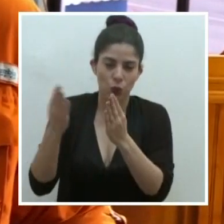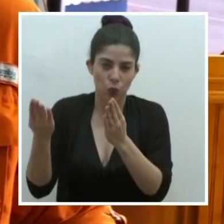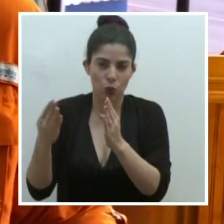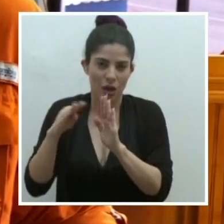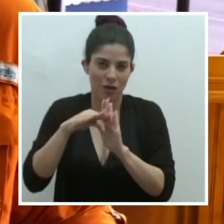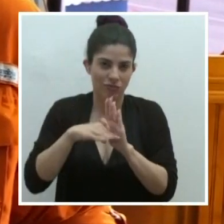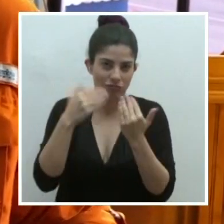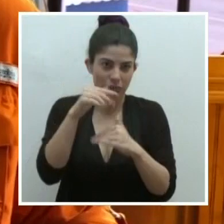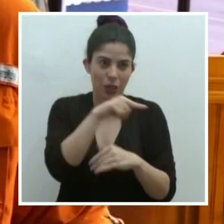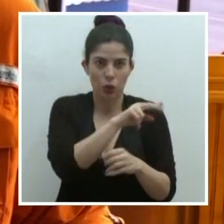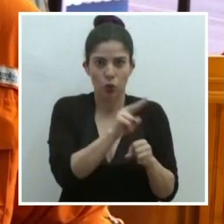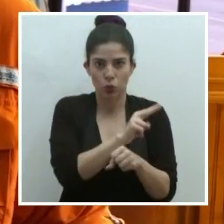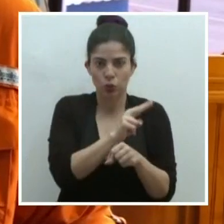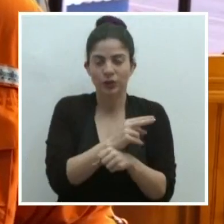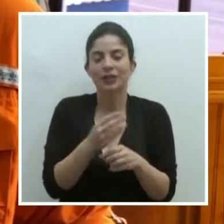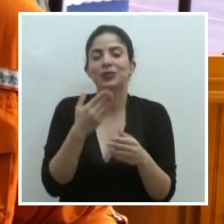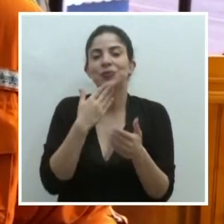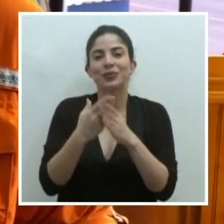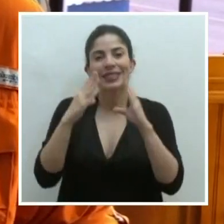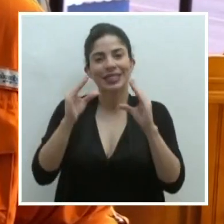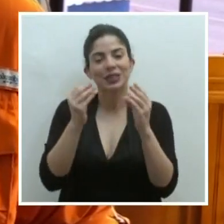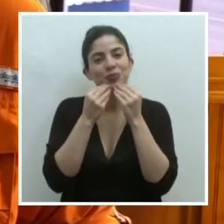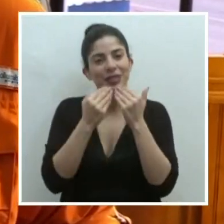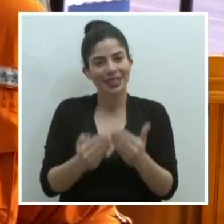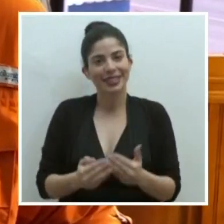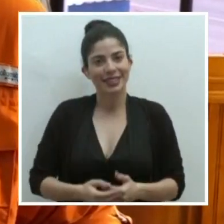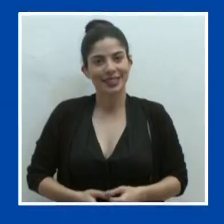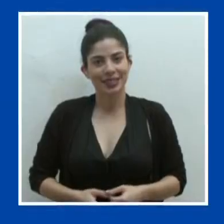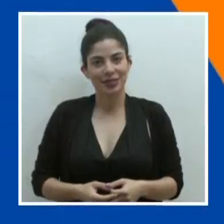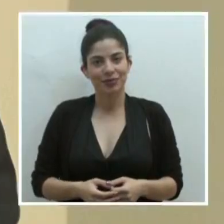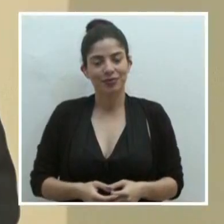medidas restrictivas. Muy buenas tardes, muchísimas gracias.